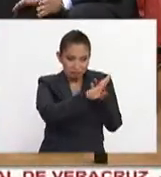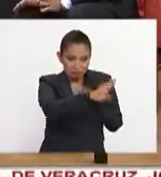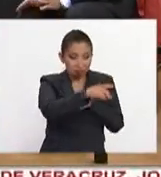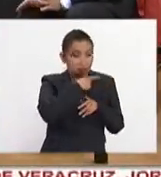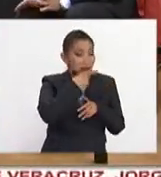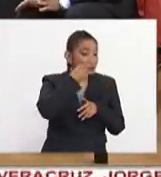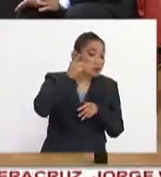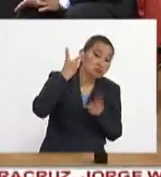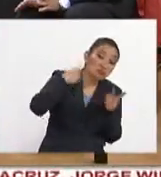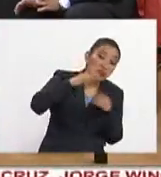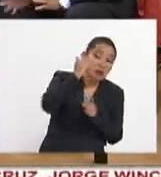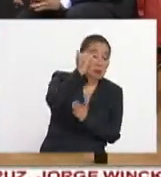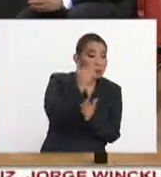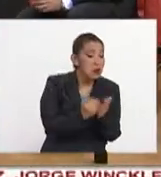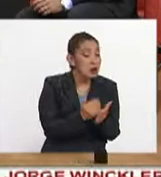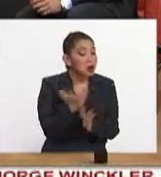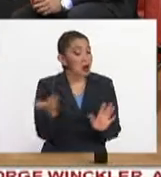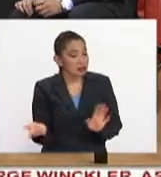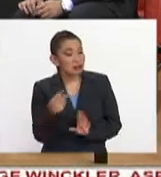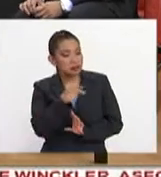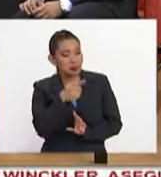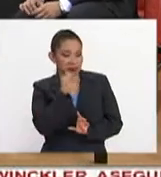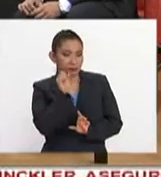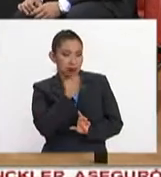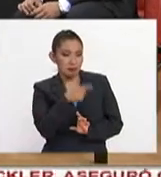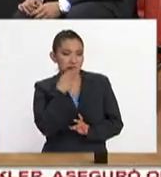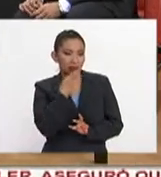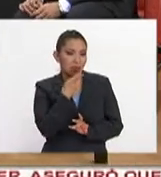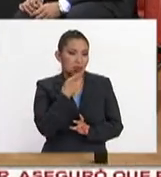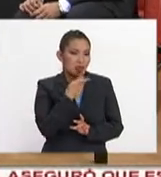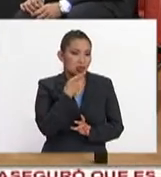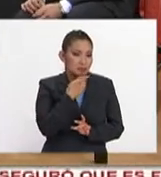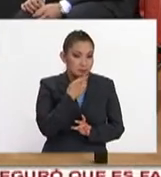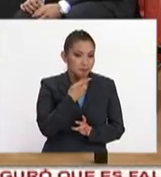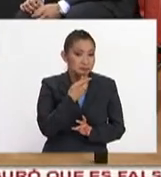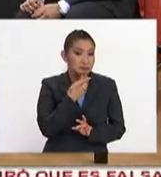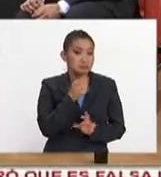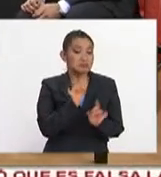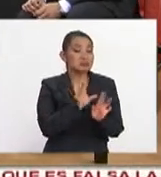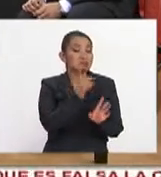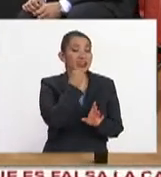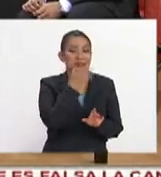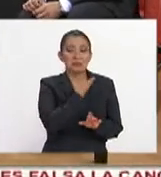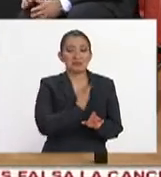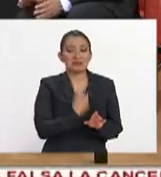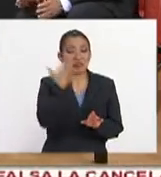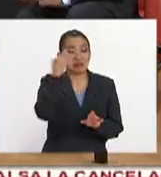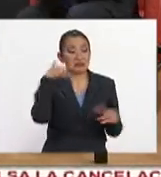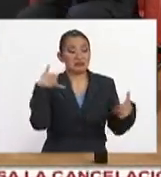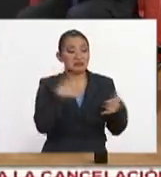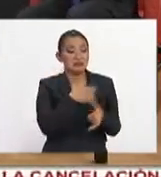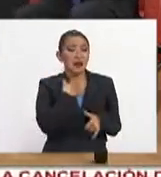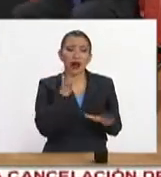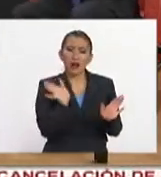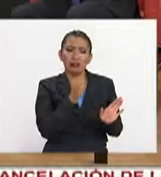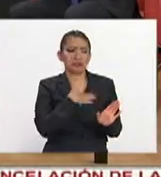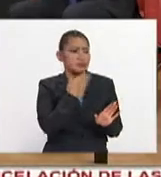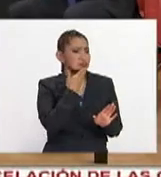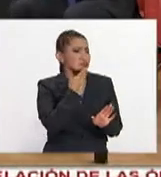que ha disminuido, ¿no? Incluso ahí fue parte de este diálogo que supuestamente tuvo con el presidente Peña Nieto, de que dijo, bueno,